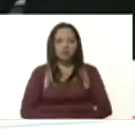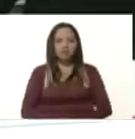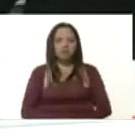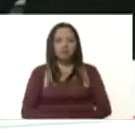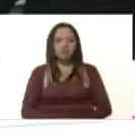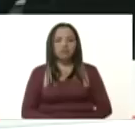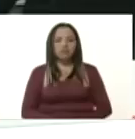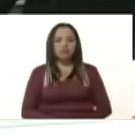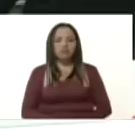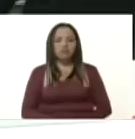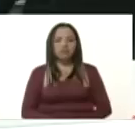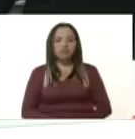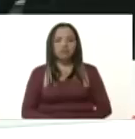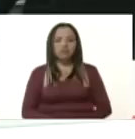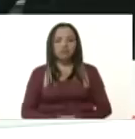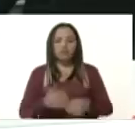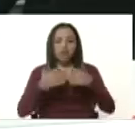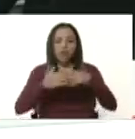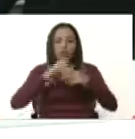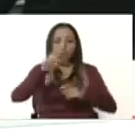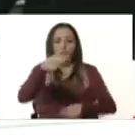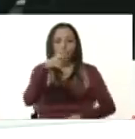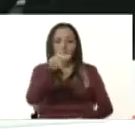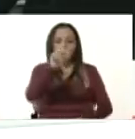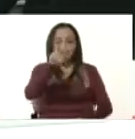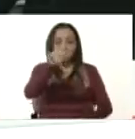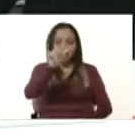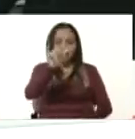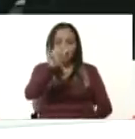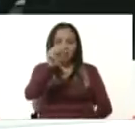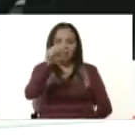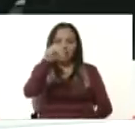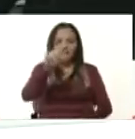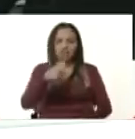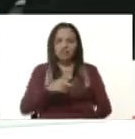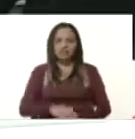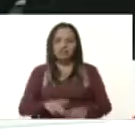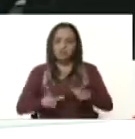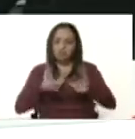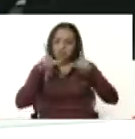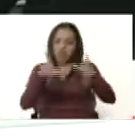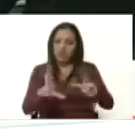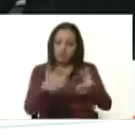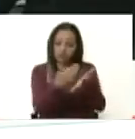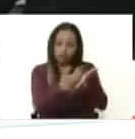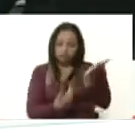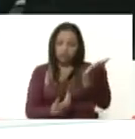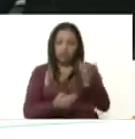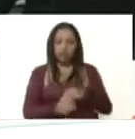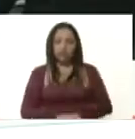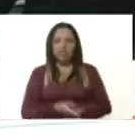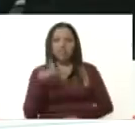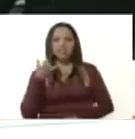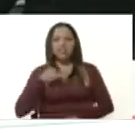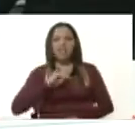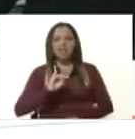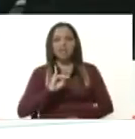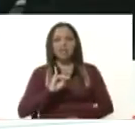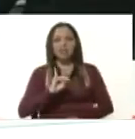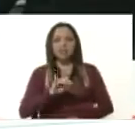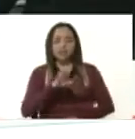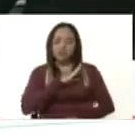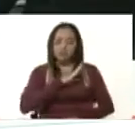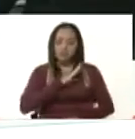La Corporación Venezolana de Guayana certifica a través de este documento la existencia en inventario